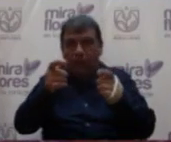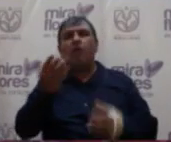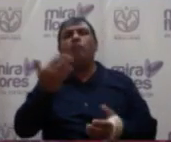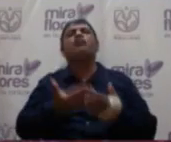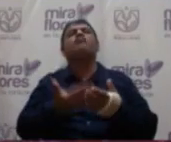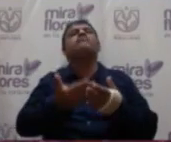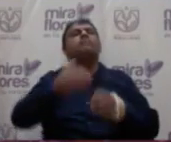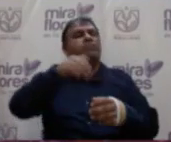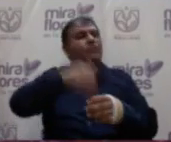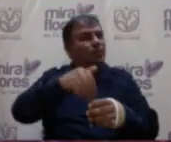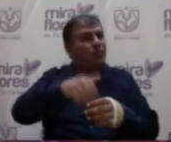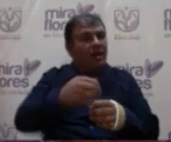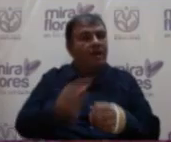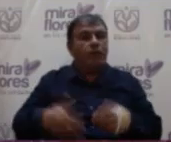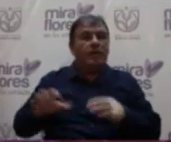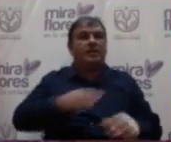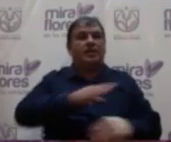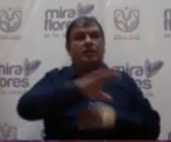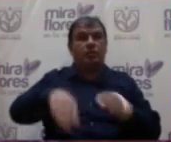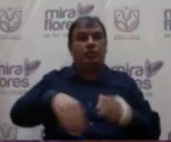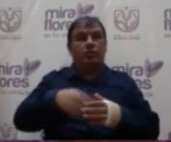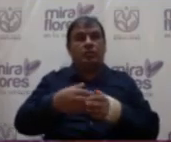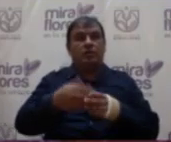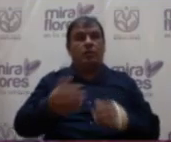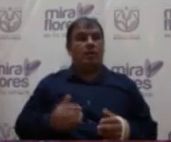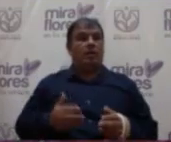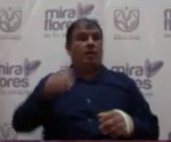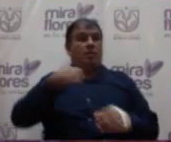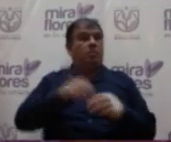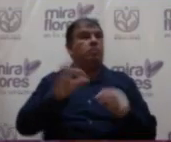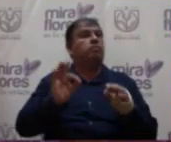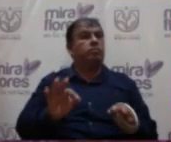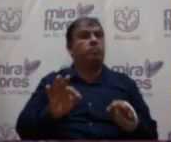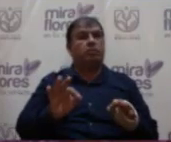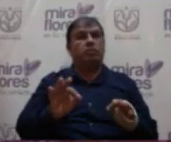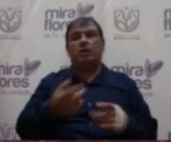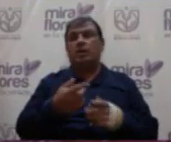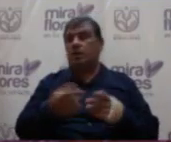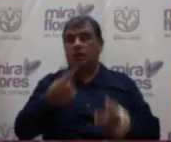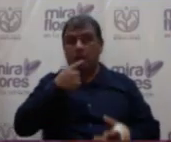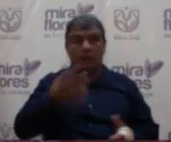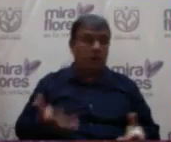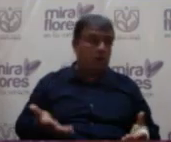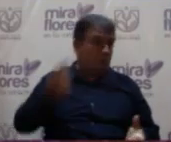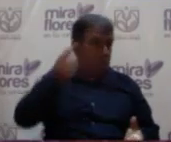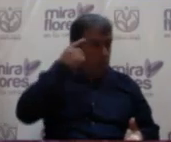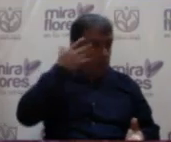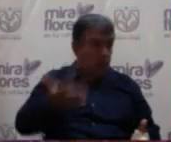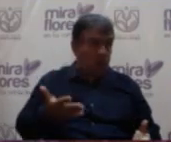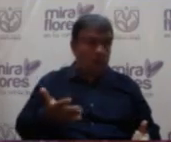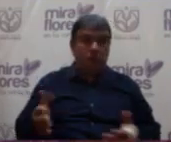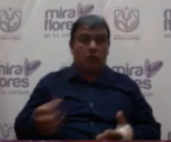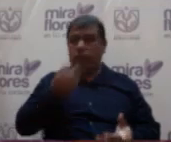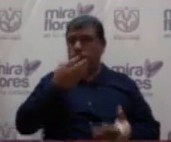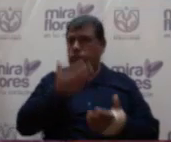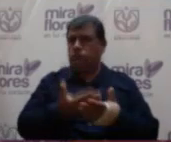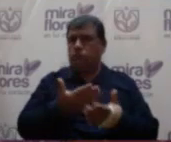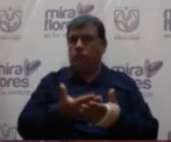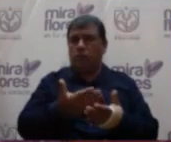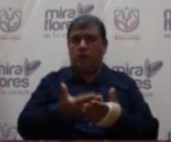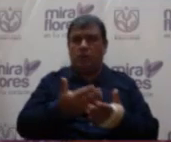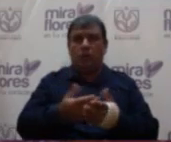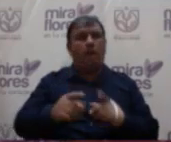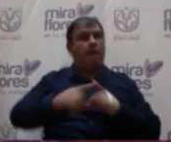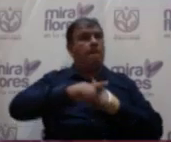del evento, en poder hacer que esto se lleve a cabo. Creo que ha sido muy favorable, ha sido